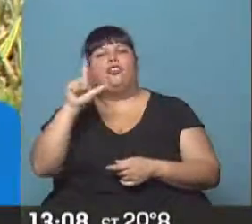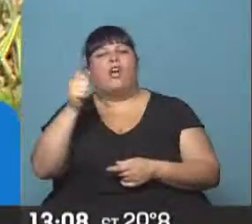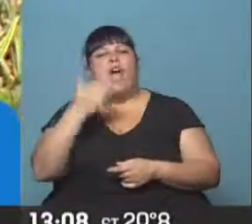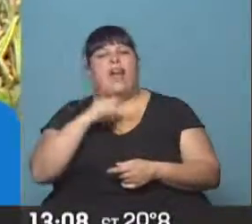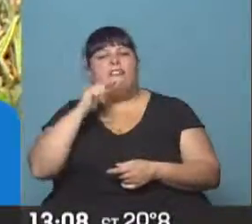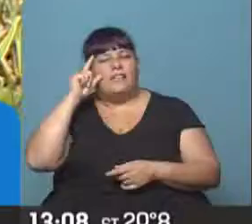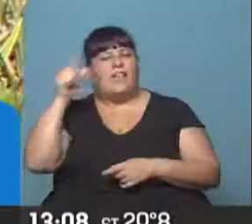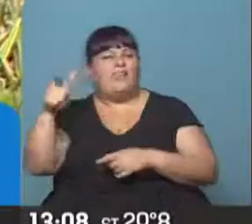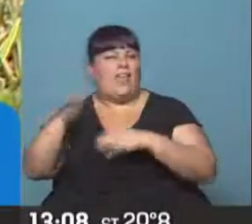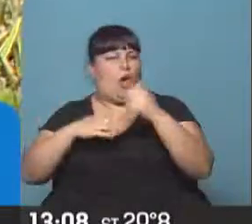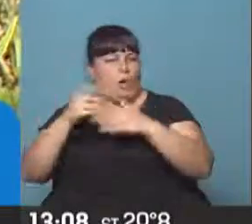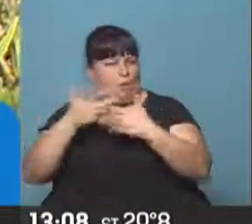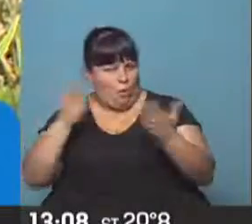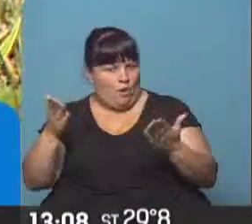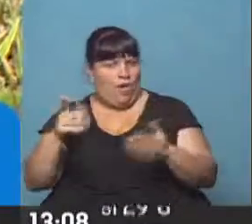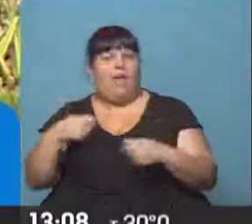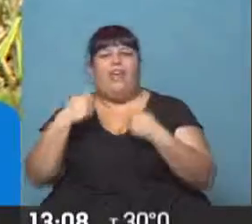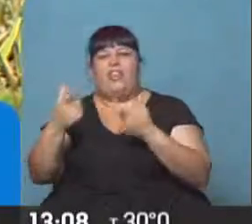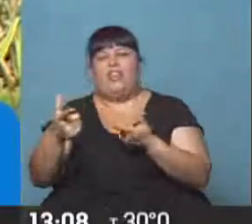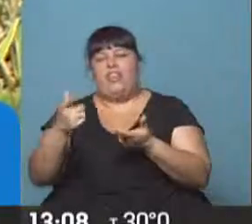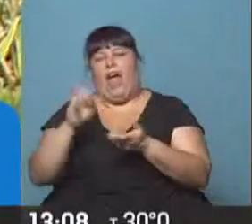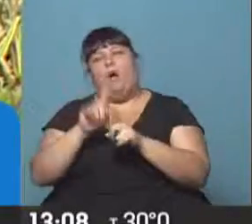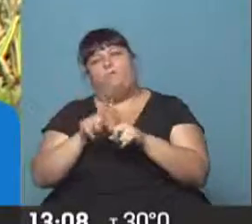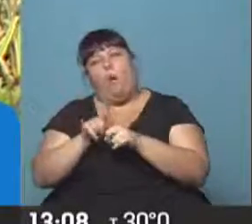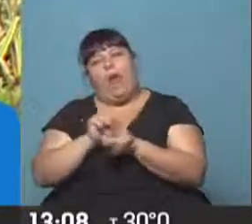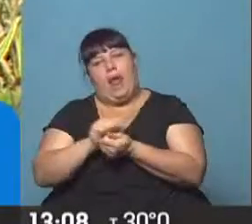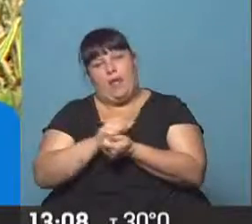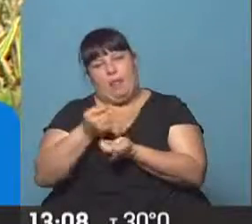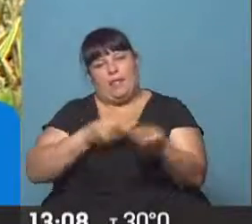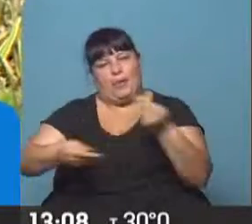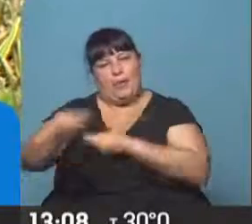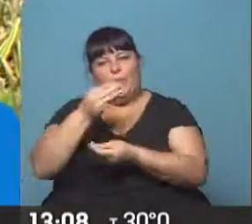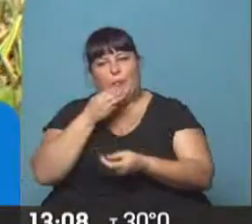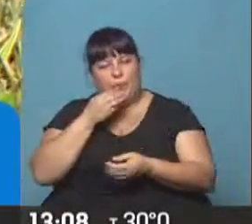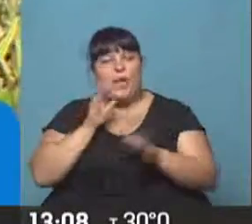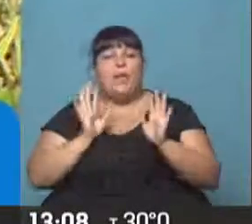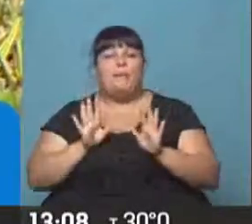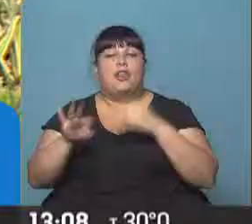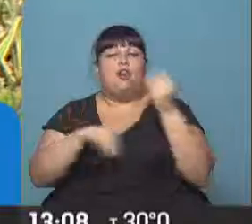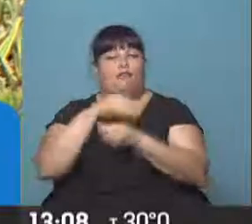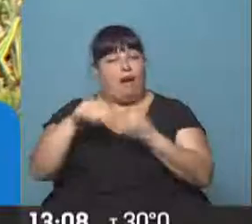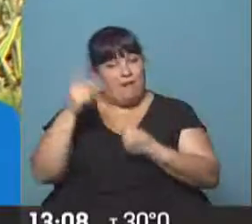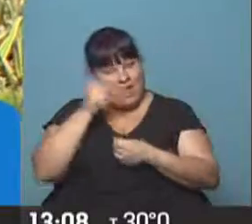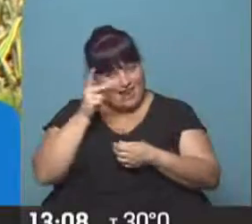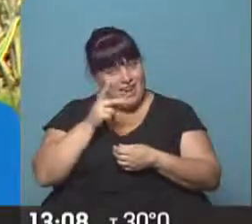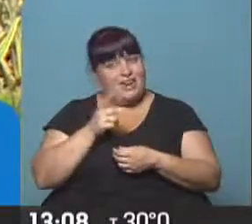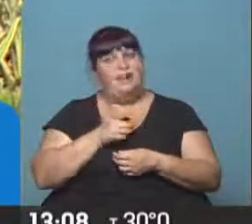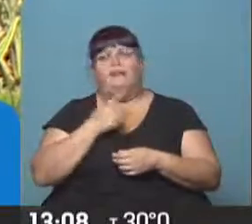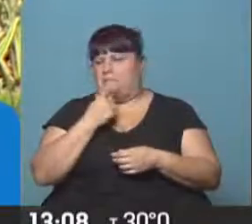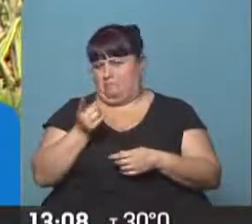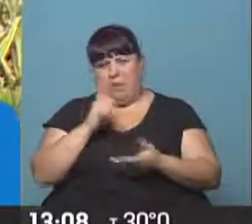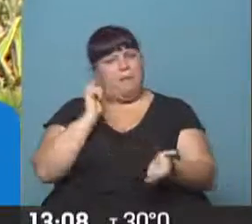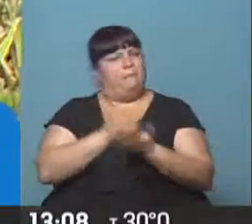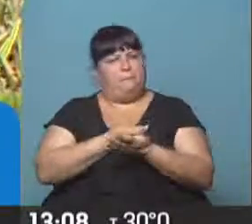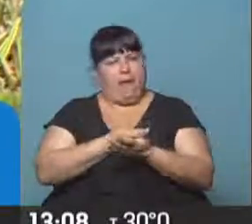beneficiarios de la obra pública, facilitando un presunto lavado de activos. Pero desde la familia Kirchner se asegura que los